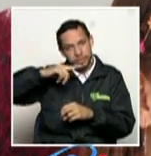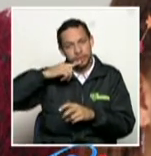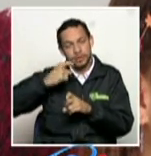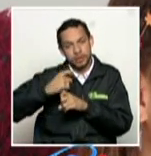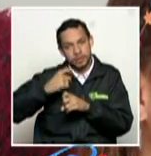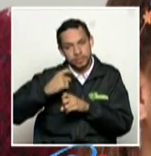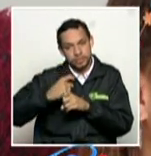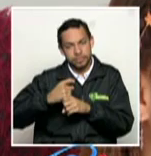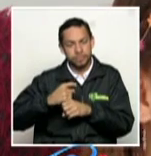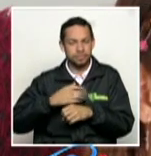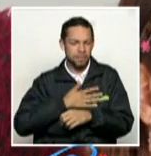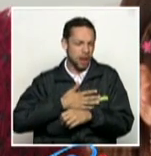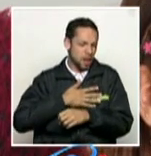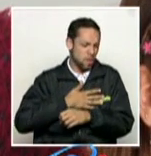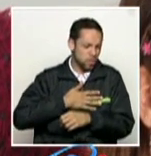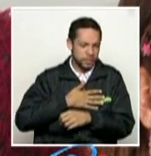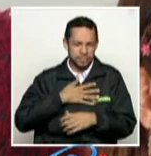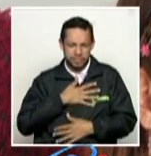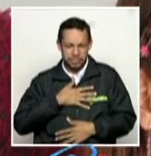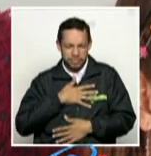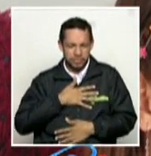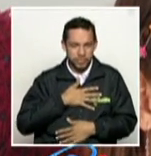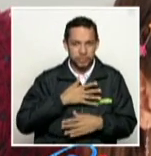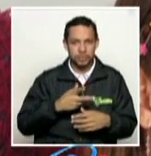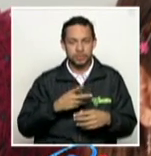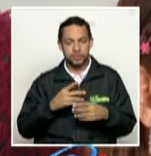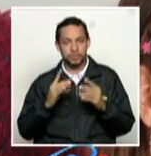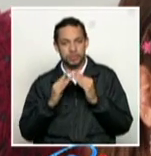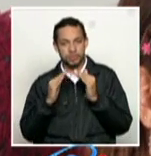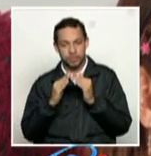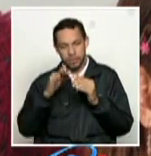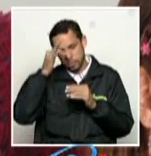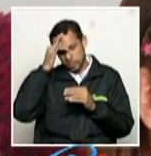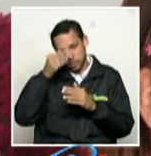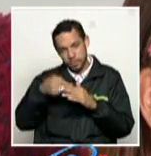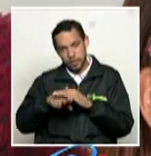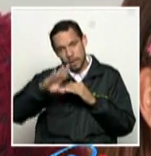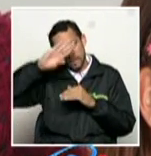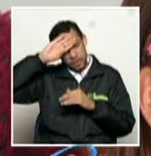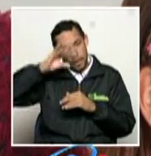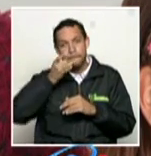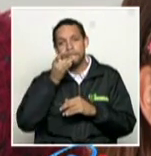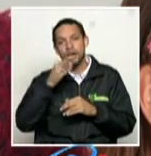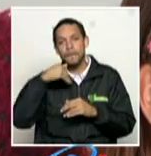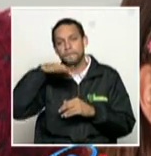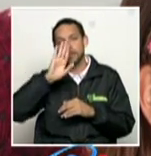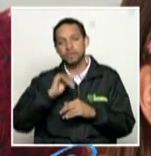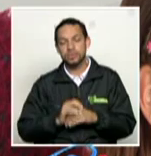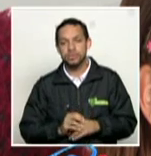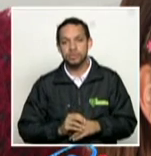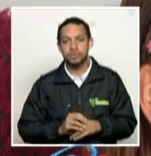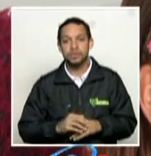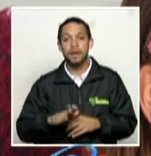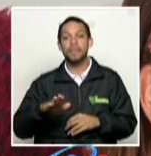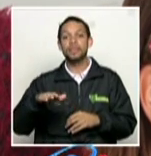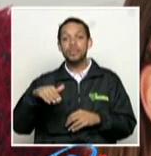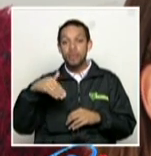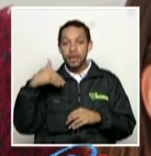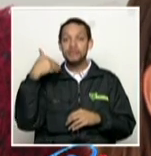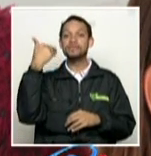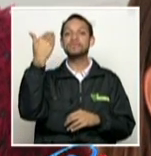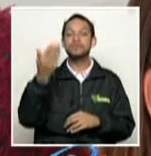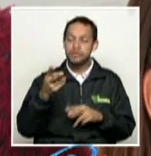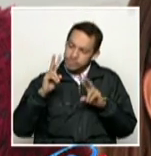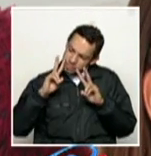le da fiebre es porque tiene una infección grave, acuda al médico, ella nunca le dio fiebre. Y entonces, ella después de que no daba